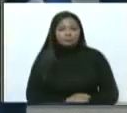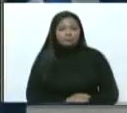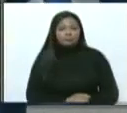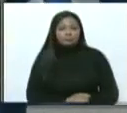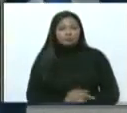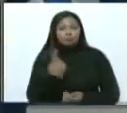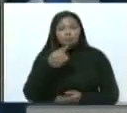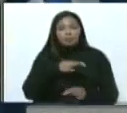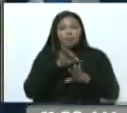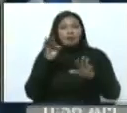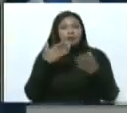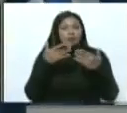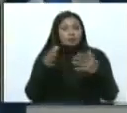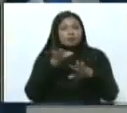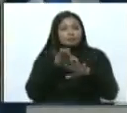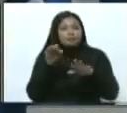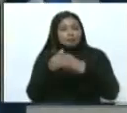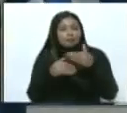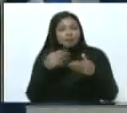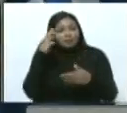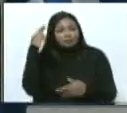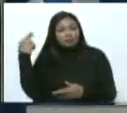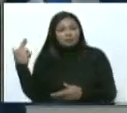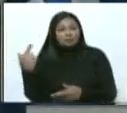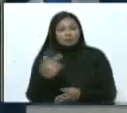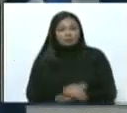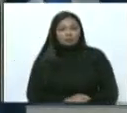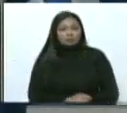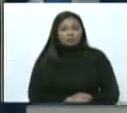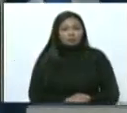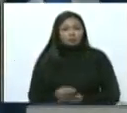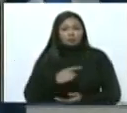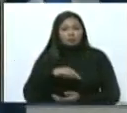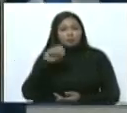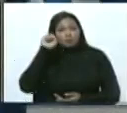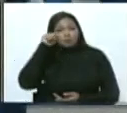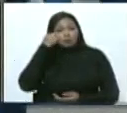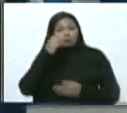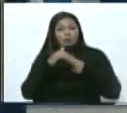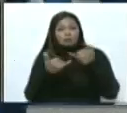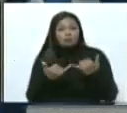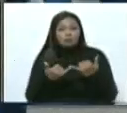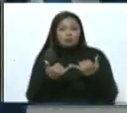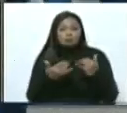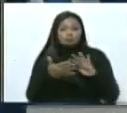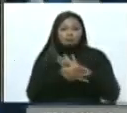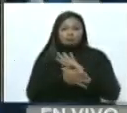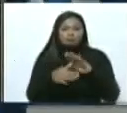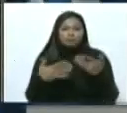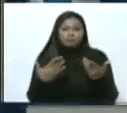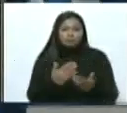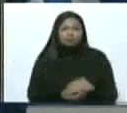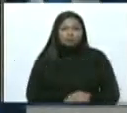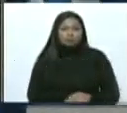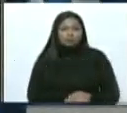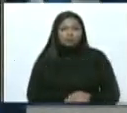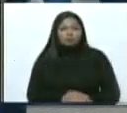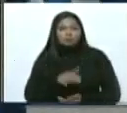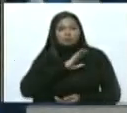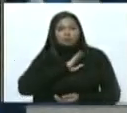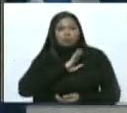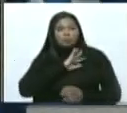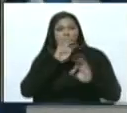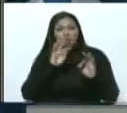Solo para dejar ese detalle para la reflexión. Debo recordar entonces que en Colombia,